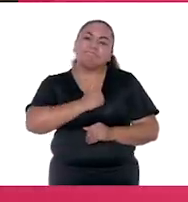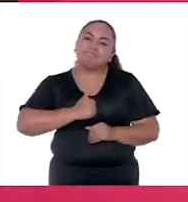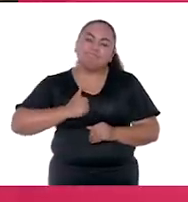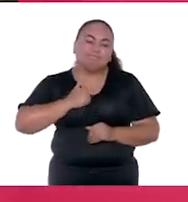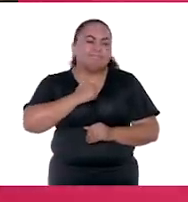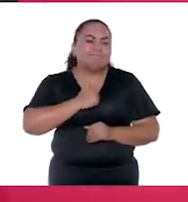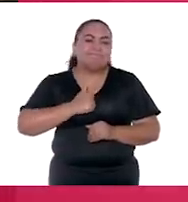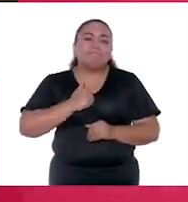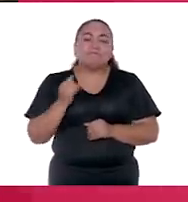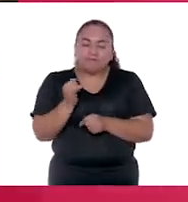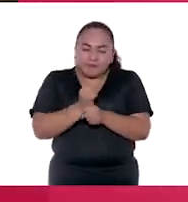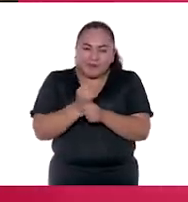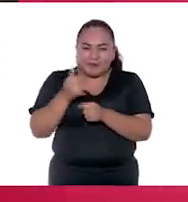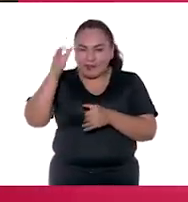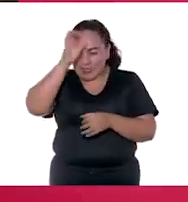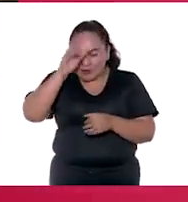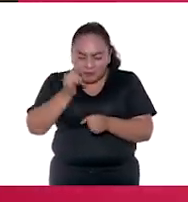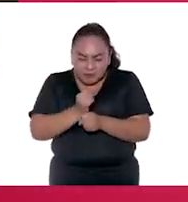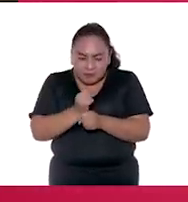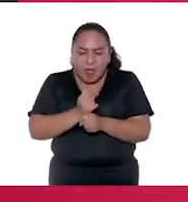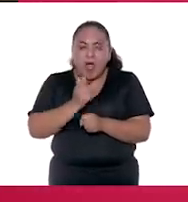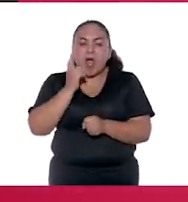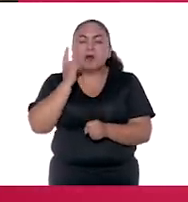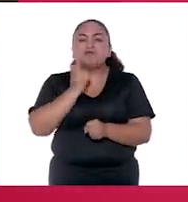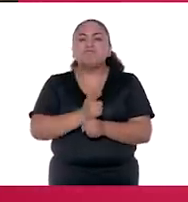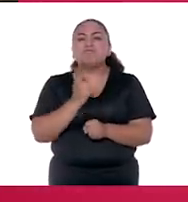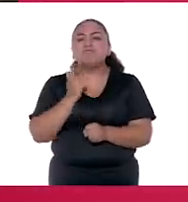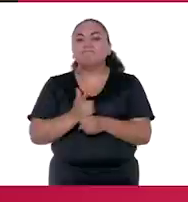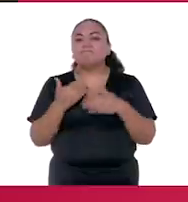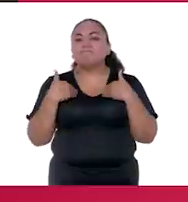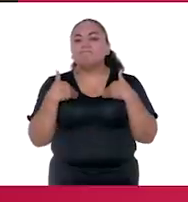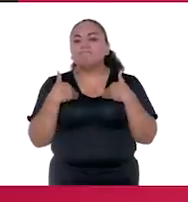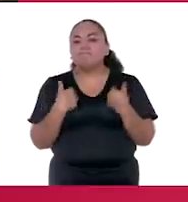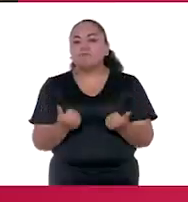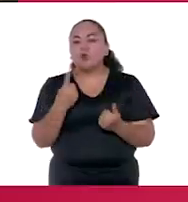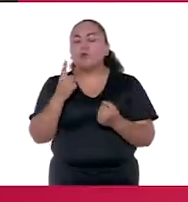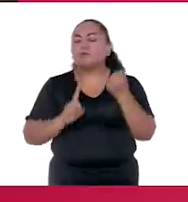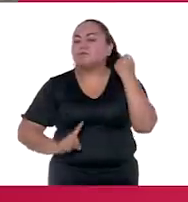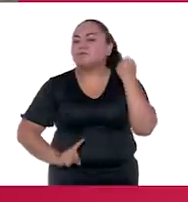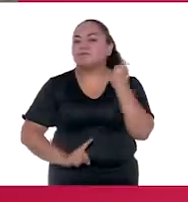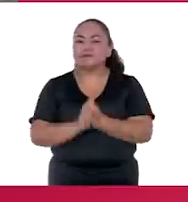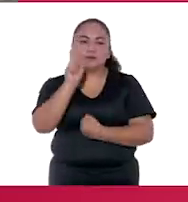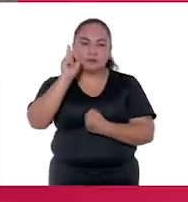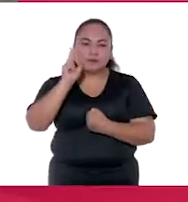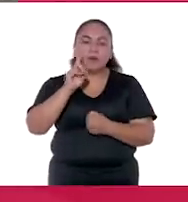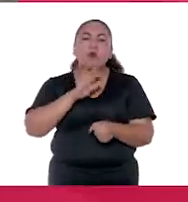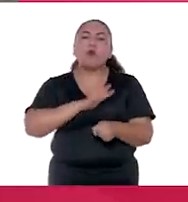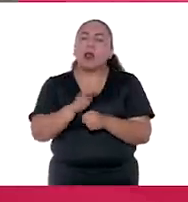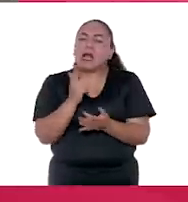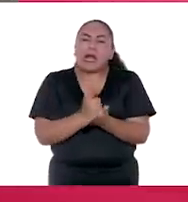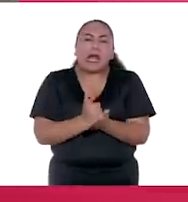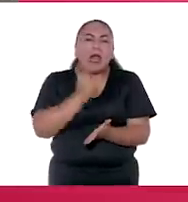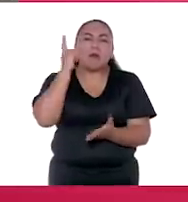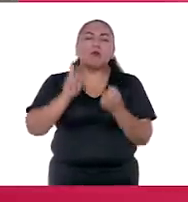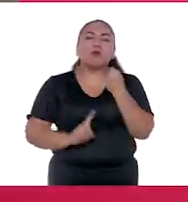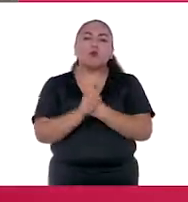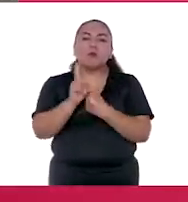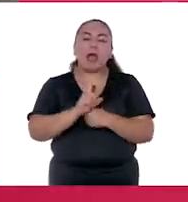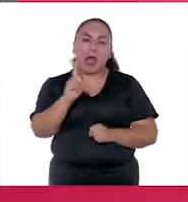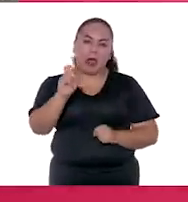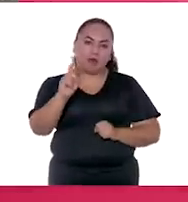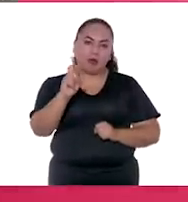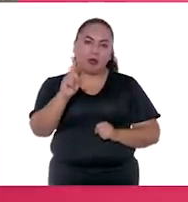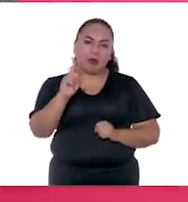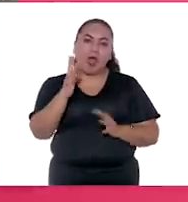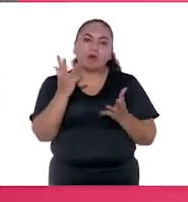Lamentablemente, los estudios científicos también permitieron comprender una situación dramática, una grave crisis de agua,